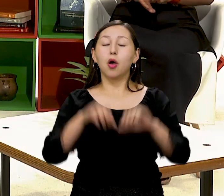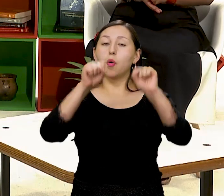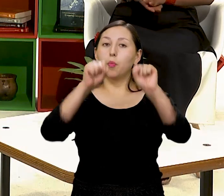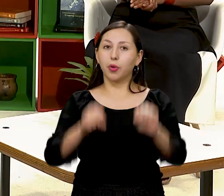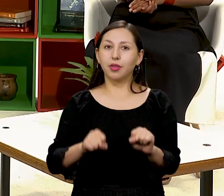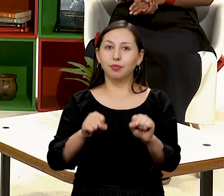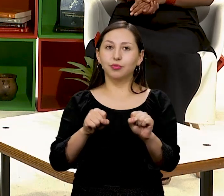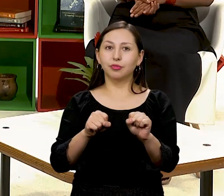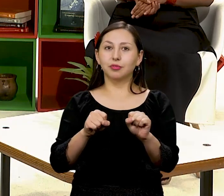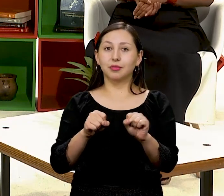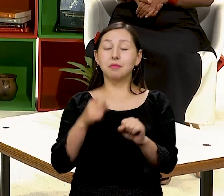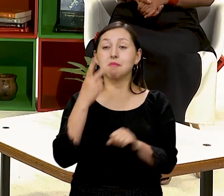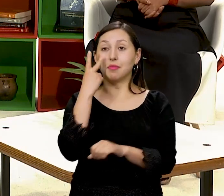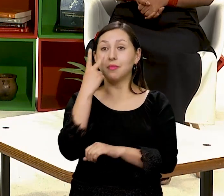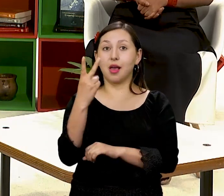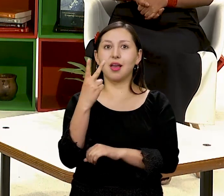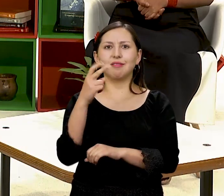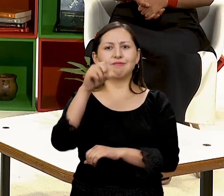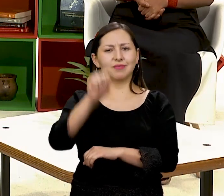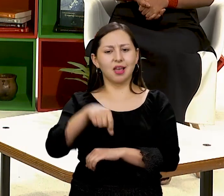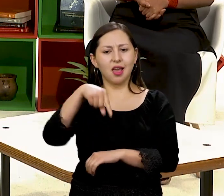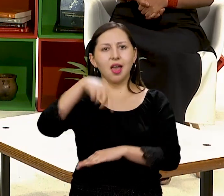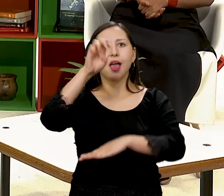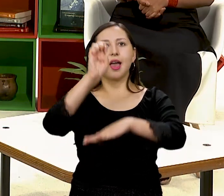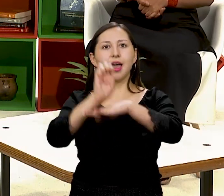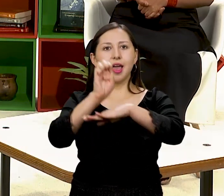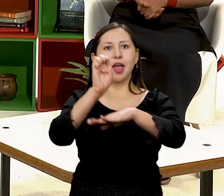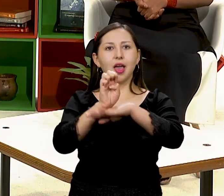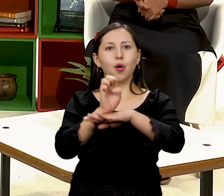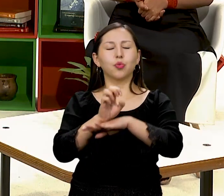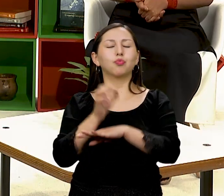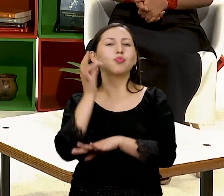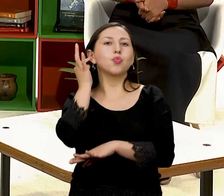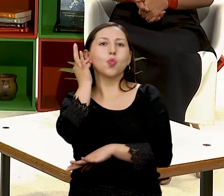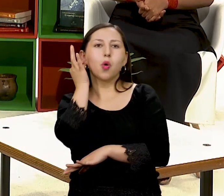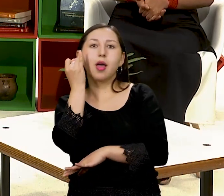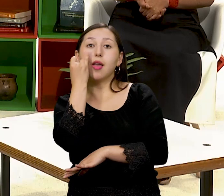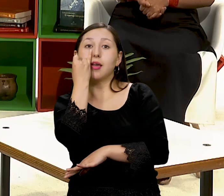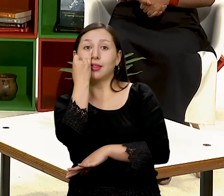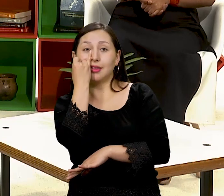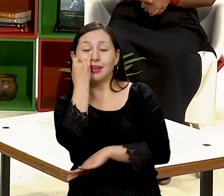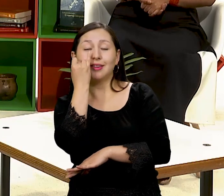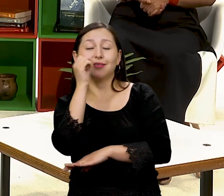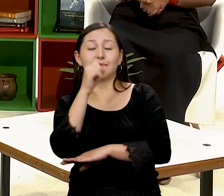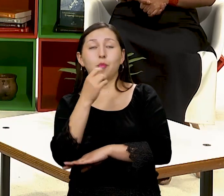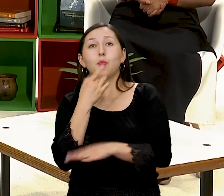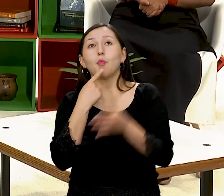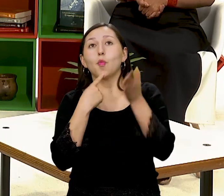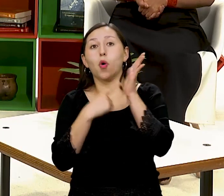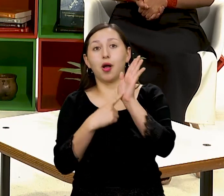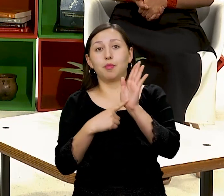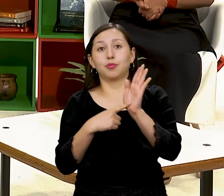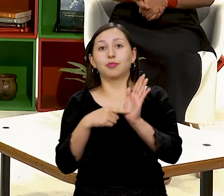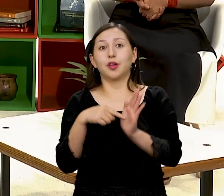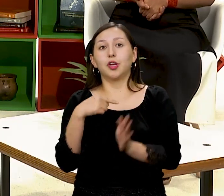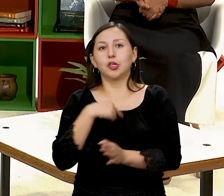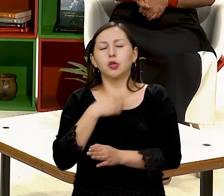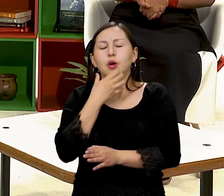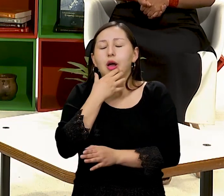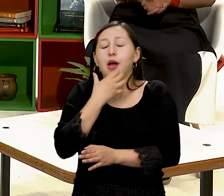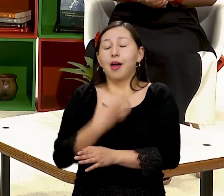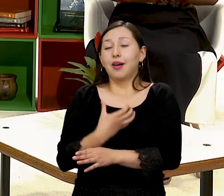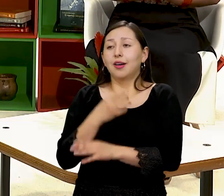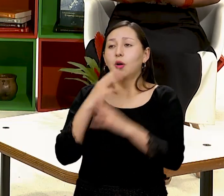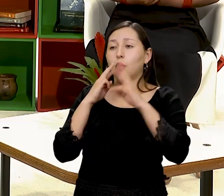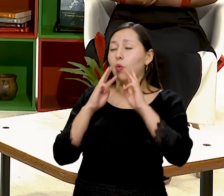podemos encontrar mujeres indígenas que sean nuestra inspiración. En mi caso fue Belisa Coro.